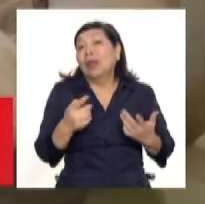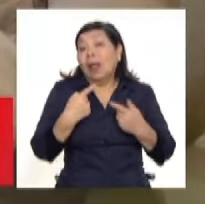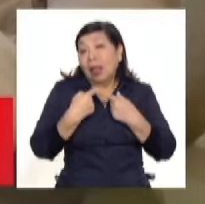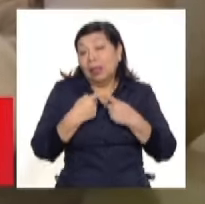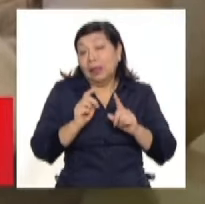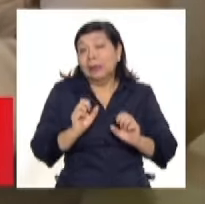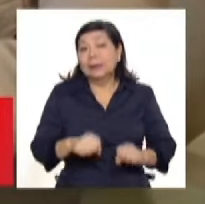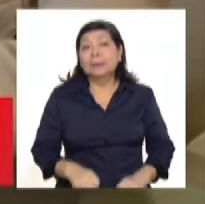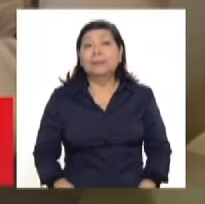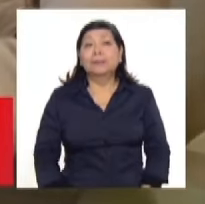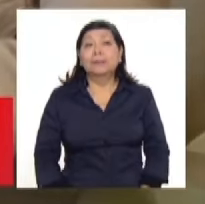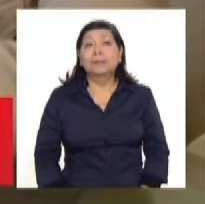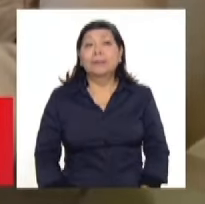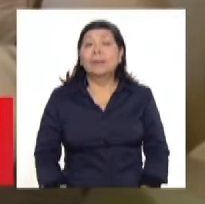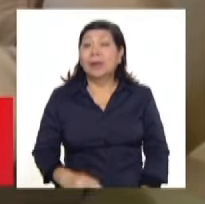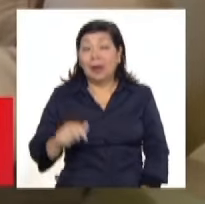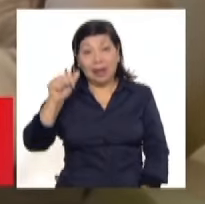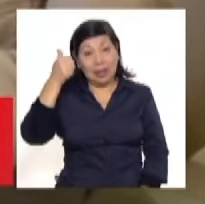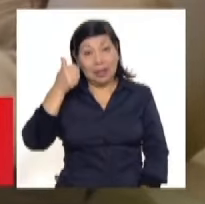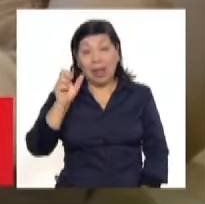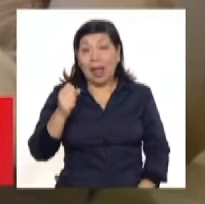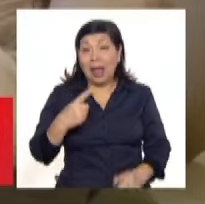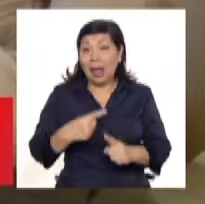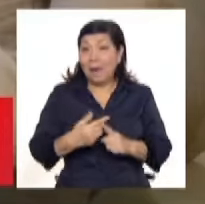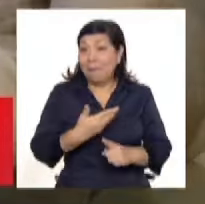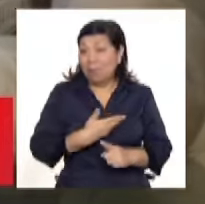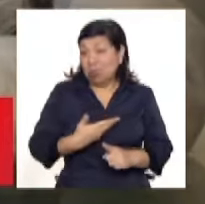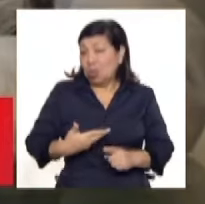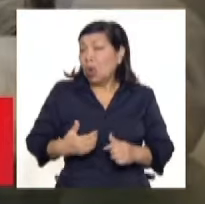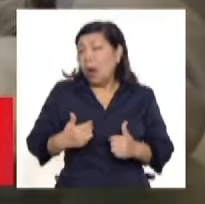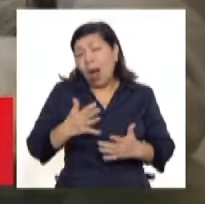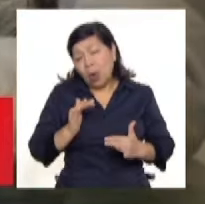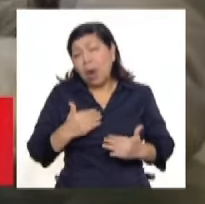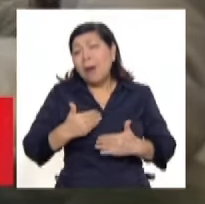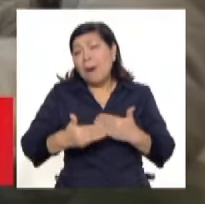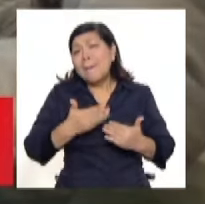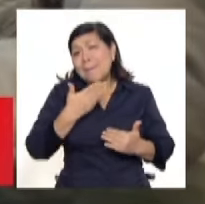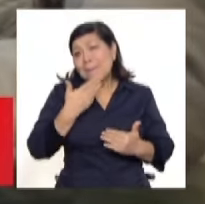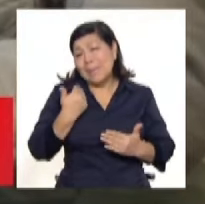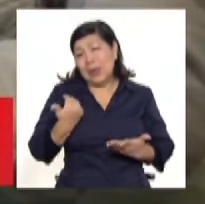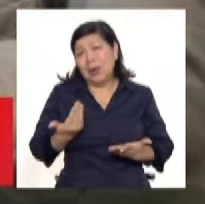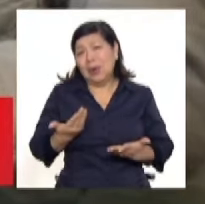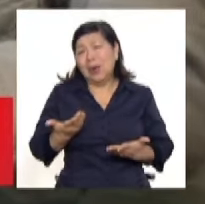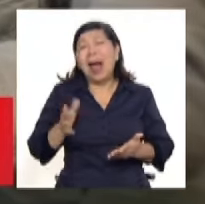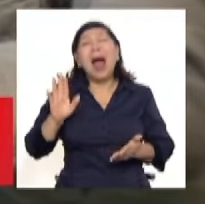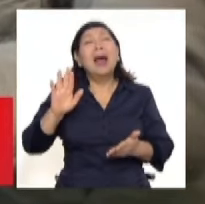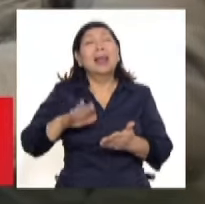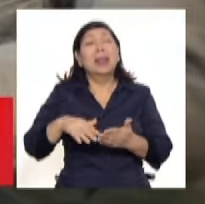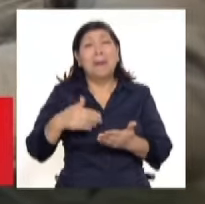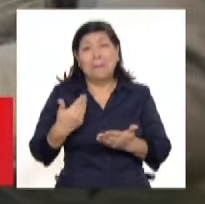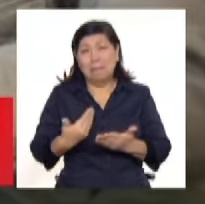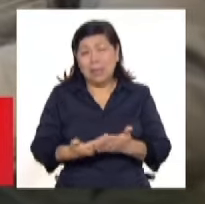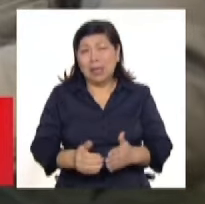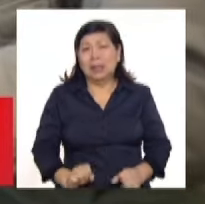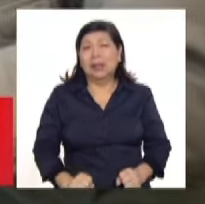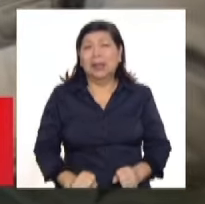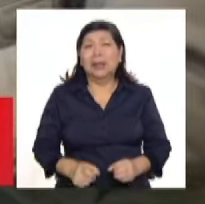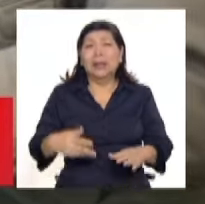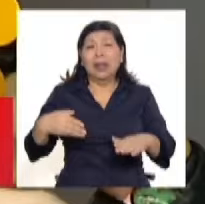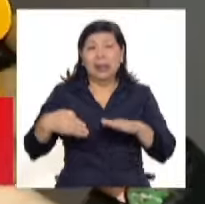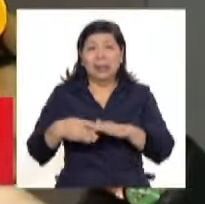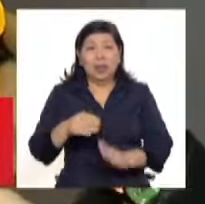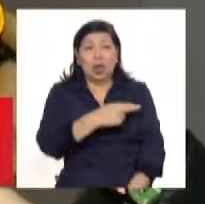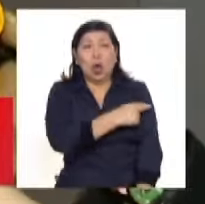anuncio correspondiente. Como se recuerda, el expresidente se encuentra en recuperación tras una reciente caída que lo llevó a ser